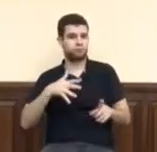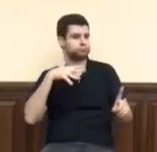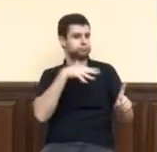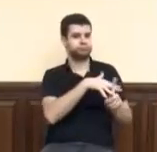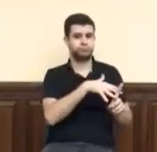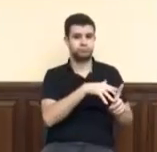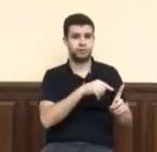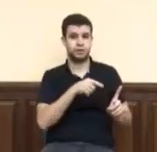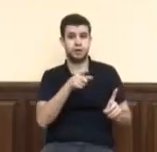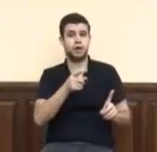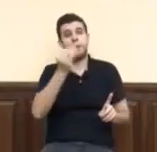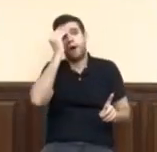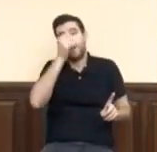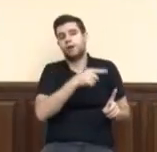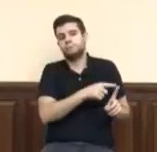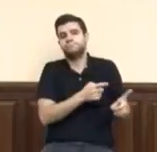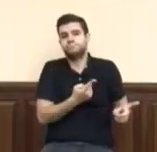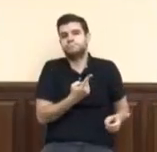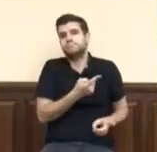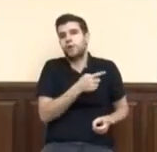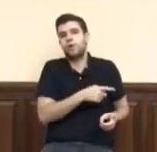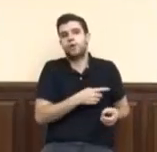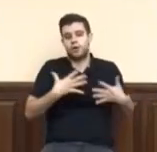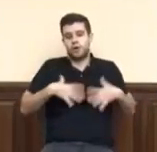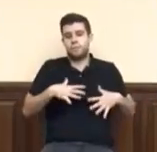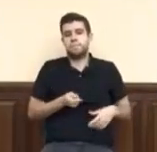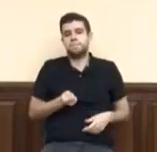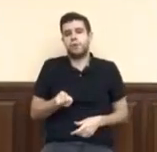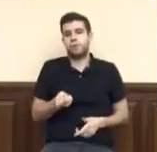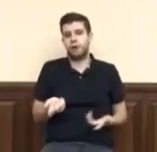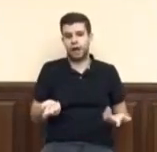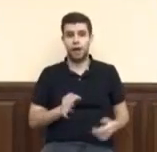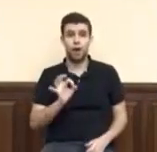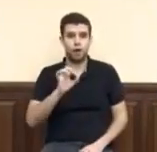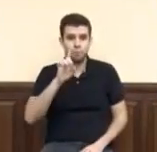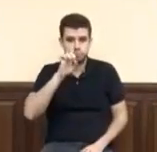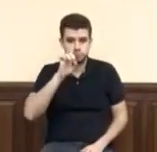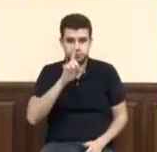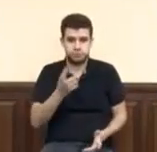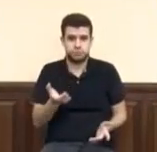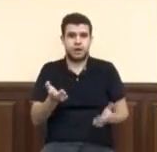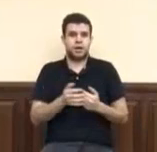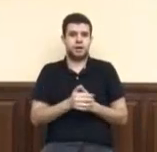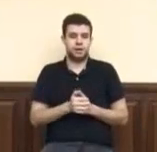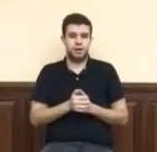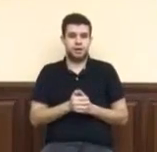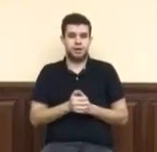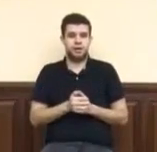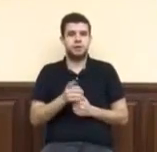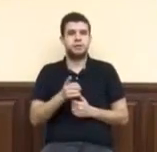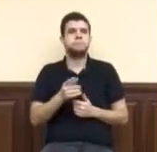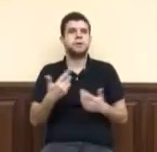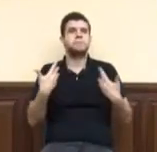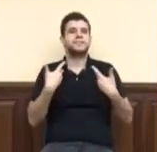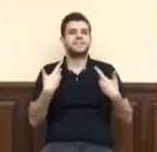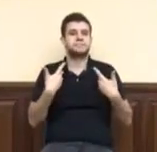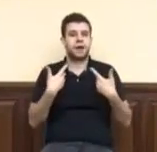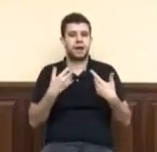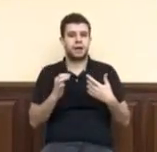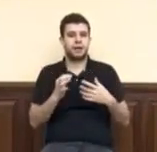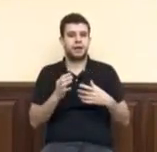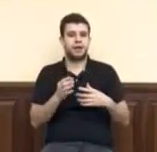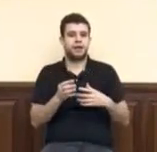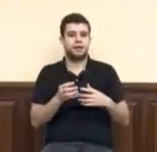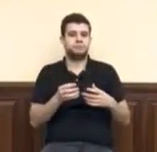los pobres chavales que a ver qué van a hacer. O las prostitutas, víctimas de trata o no, que para Vox